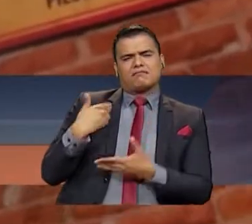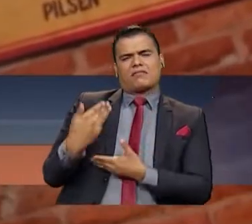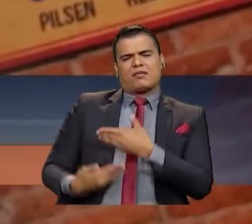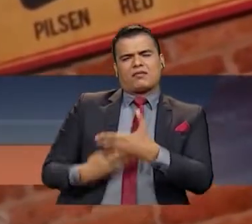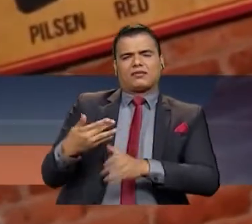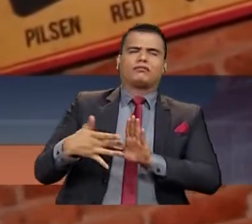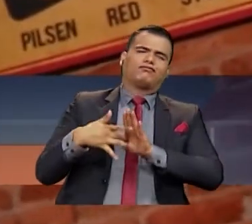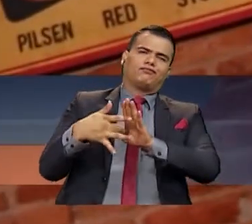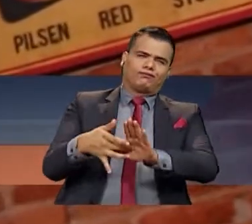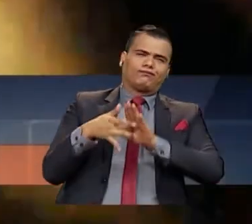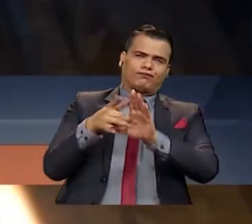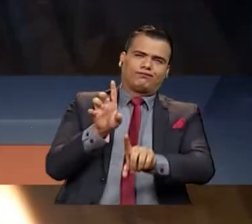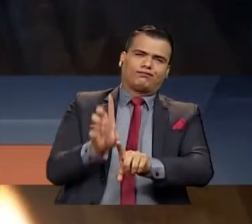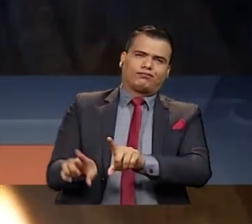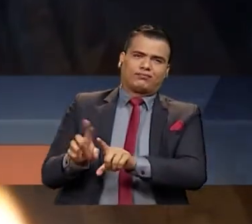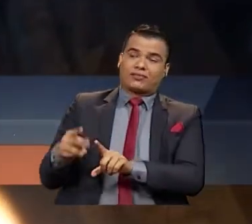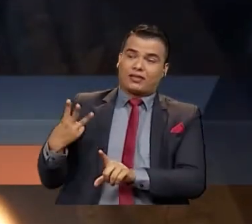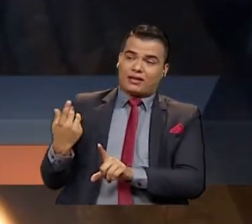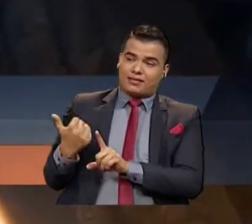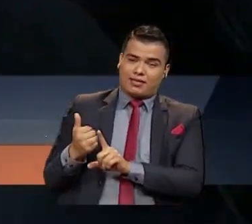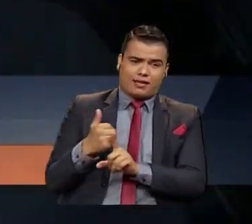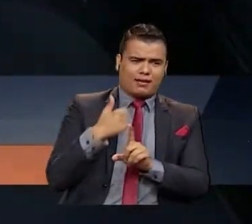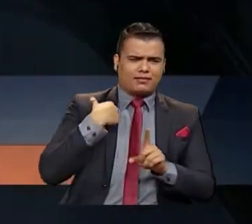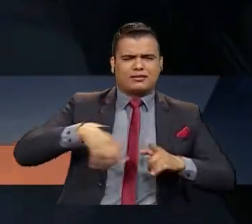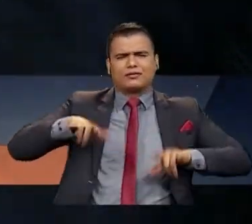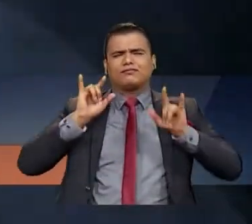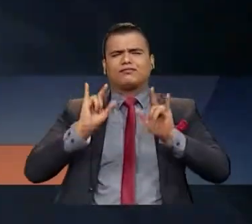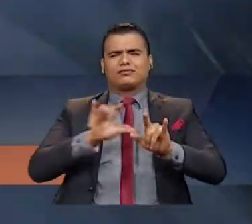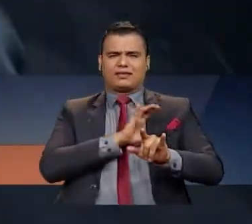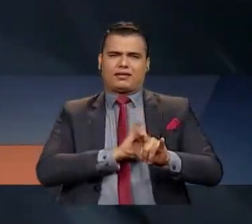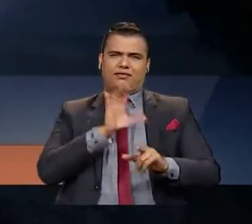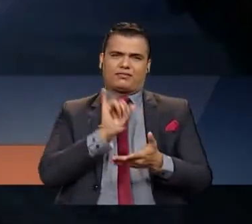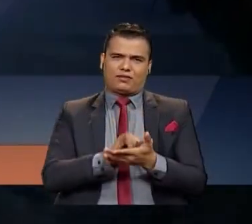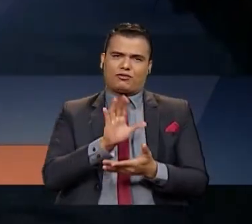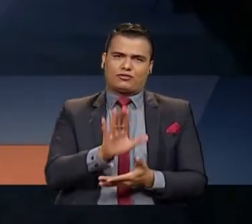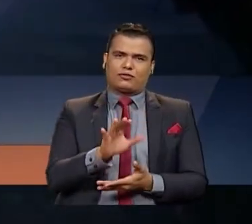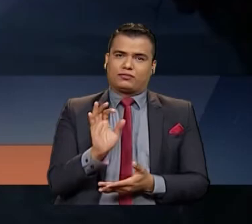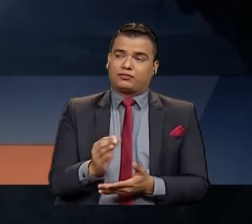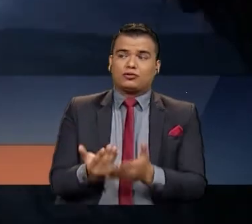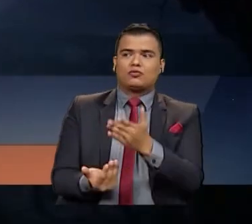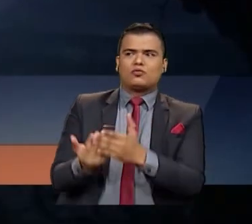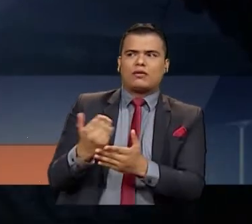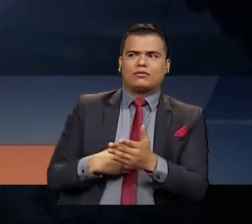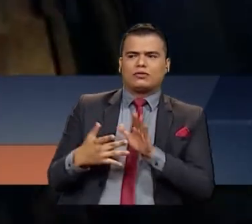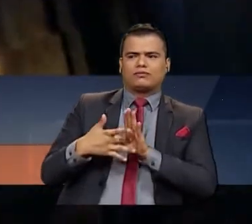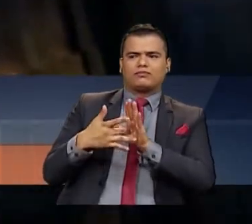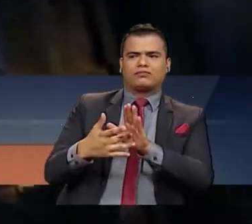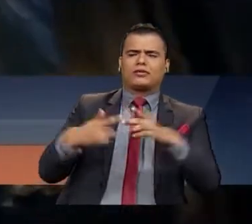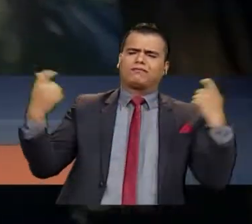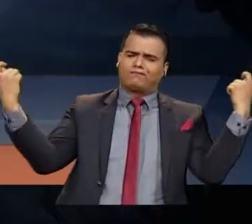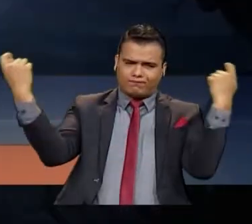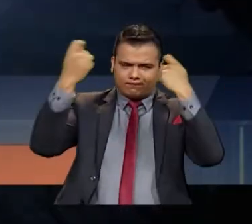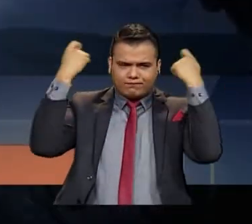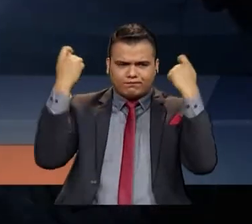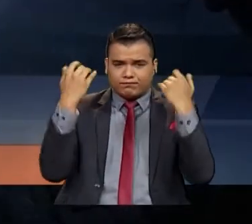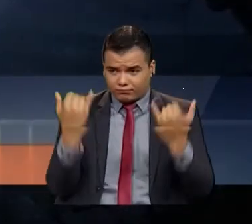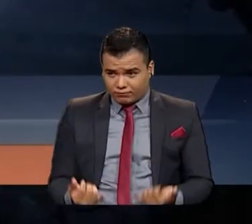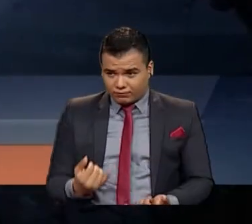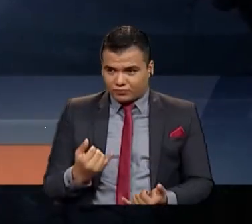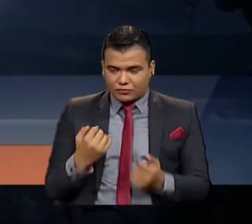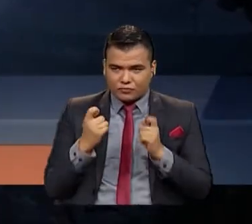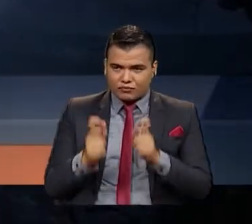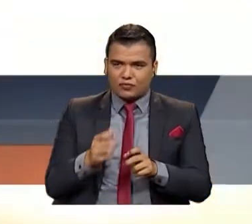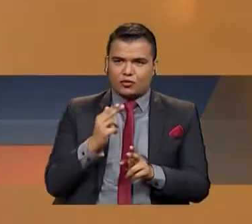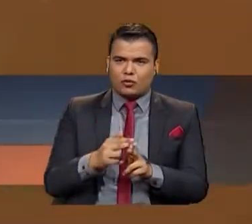muy interesante por todas estas 3 décadas de rock aquí en la ciudad. Bueno, hablemos un poquito del nuevo álbum que van a estar promocionando esta noche, 7, que